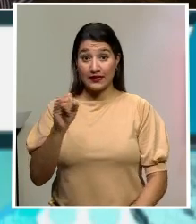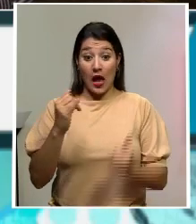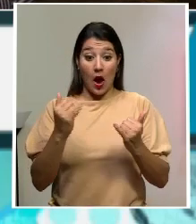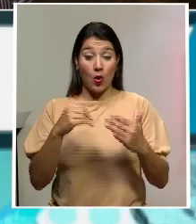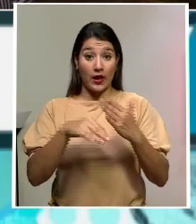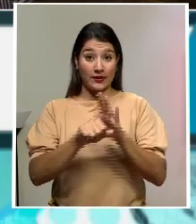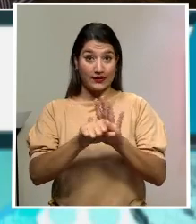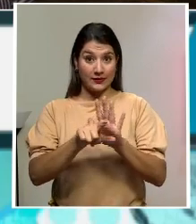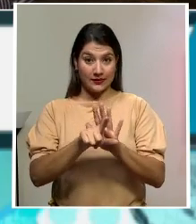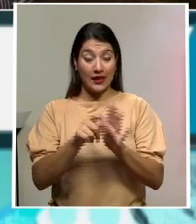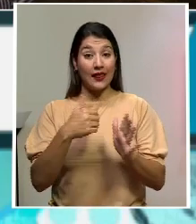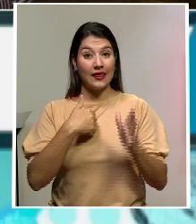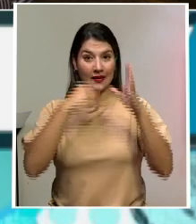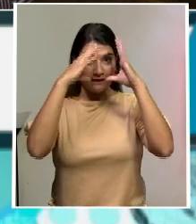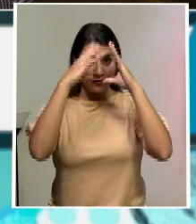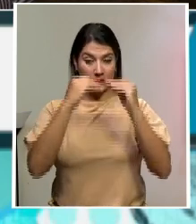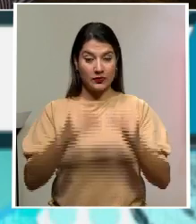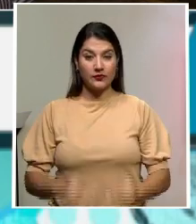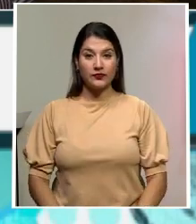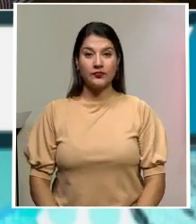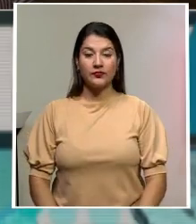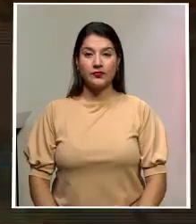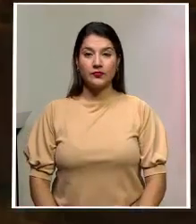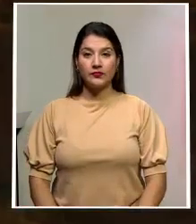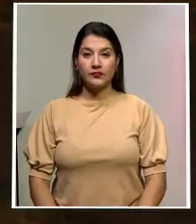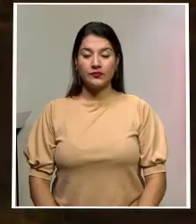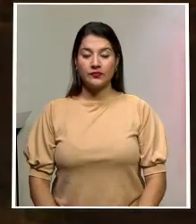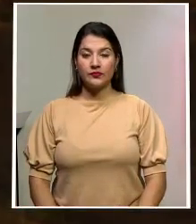de esta información.